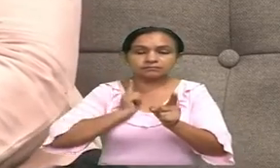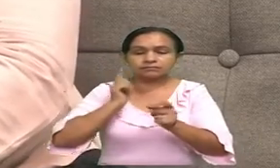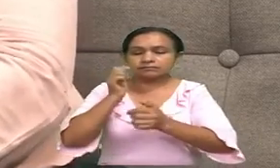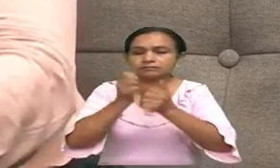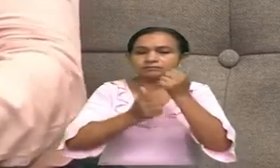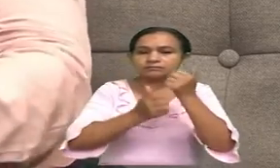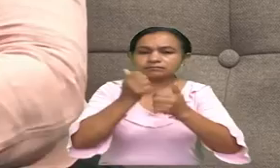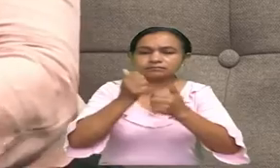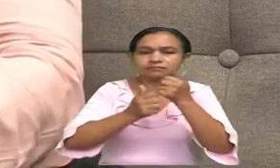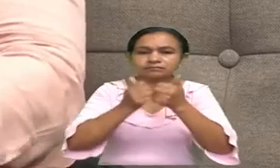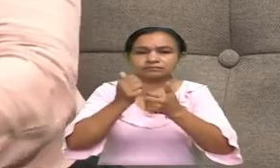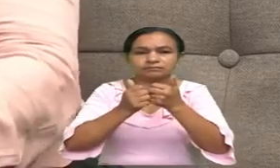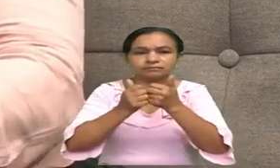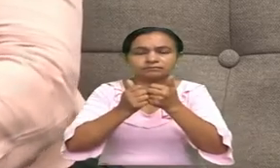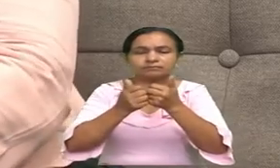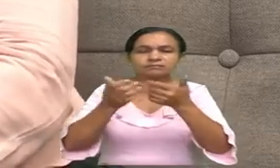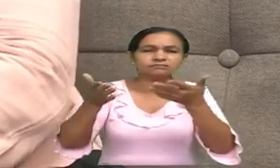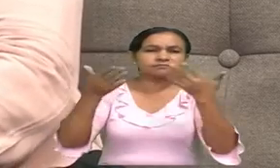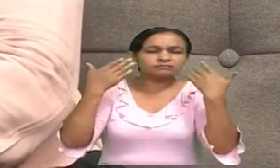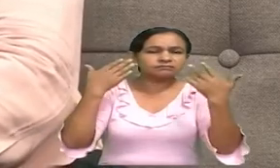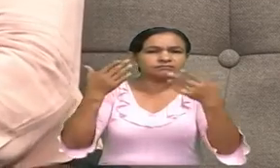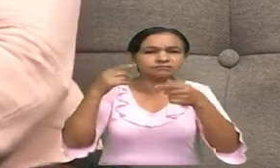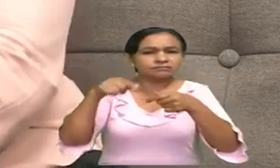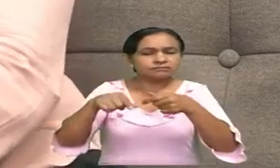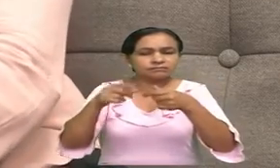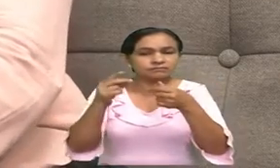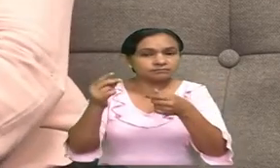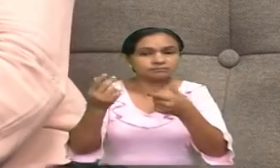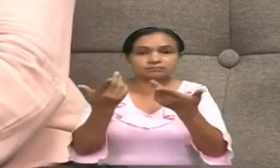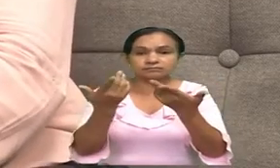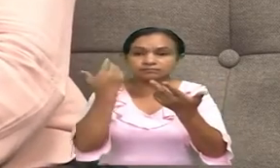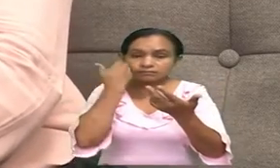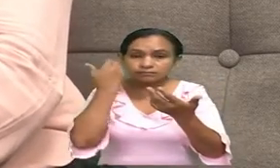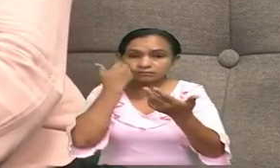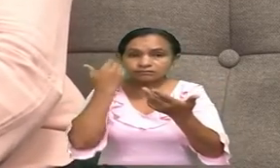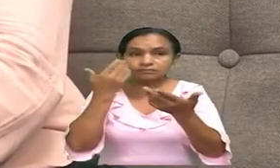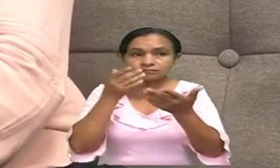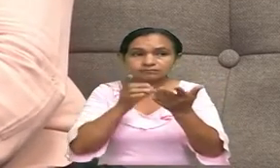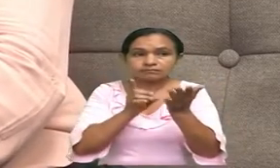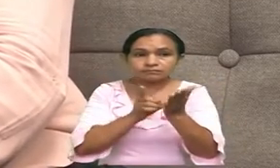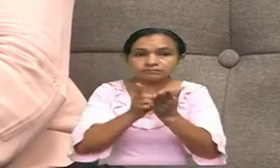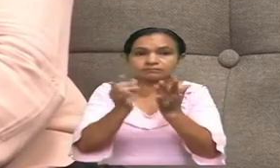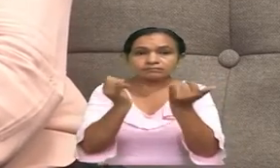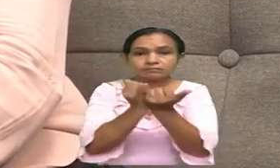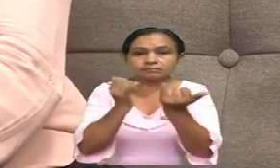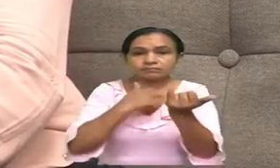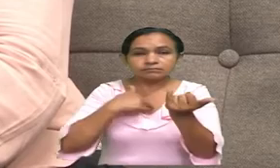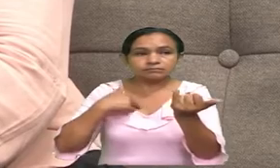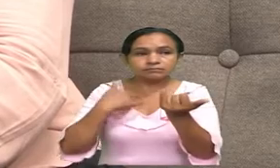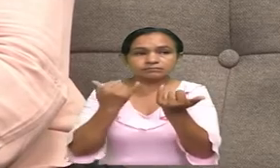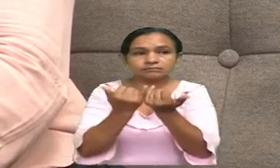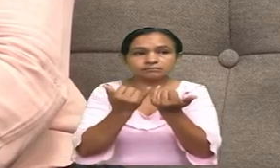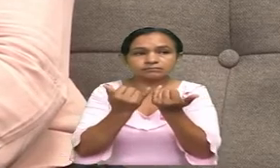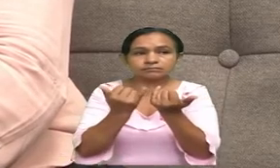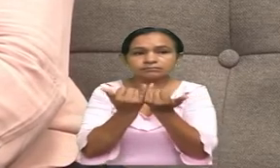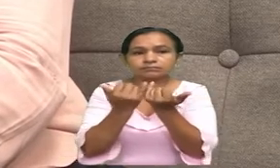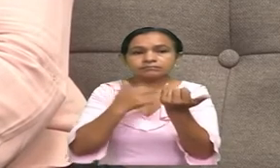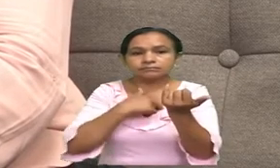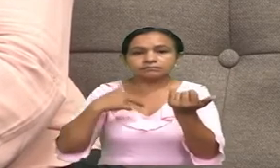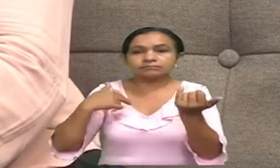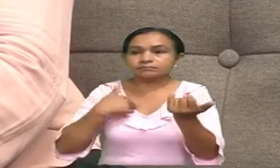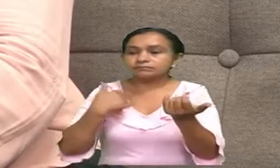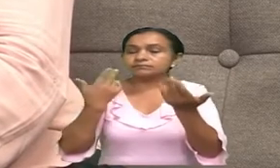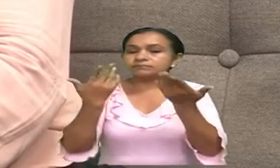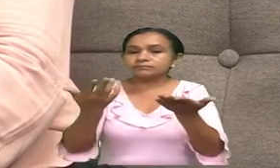problemas de que antes eran las enfermedades tropicales, ahora las enfermedades emergentes. Entonces son líneas que también